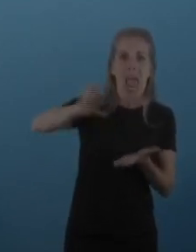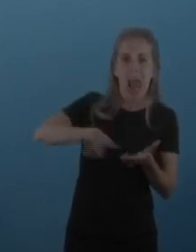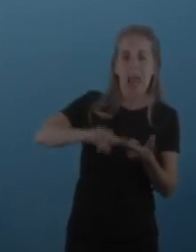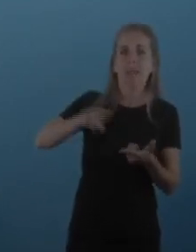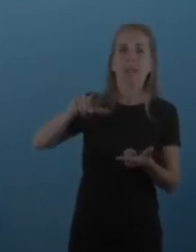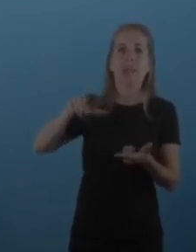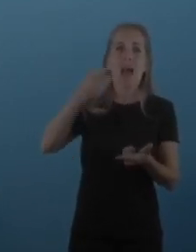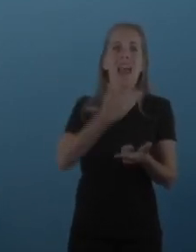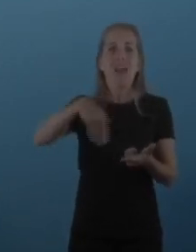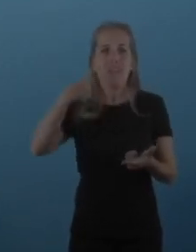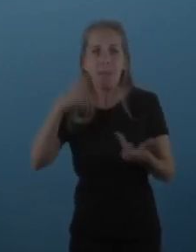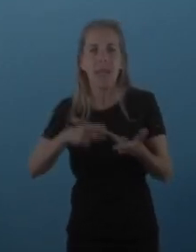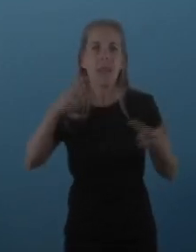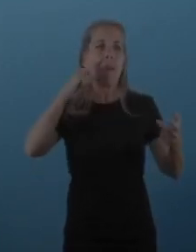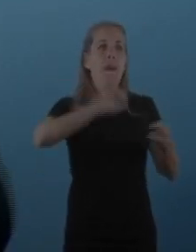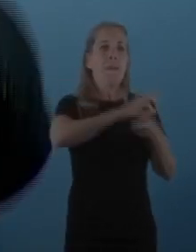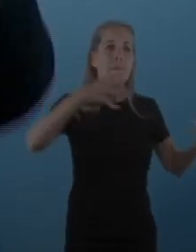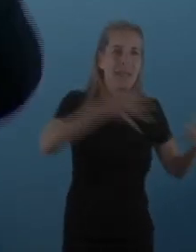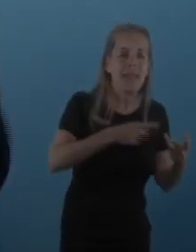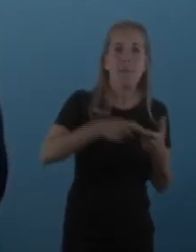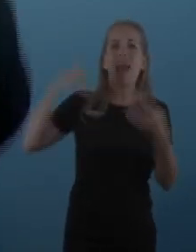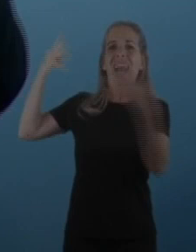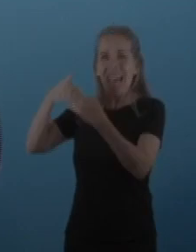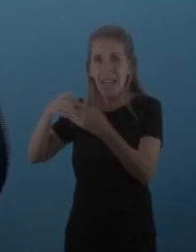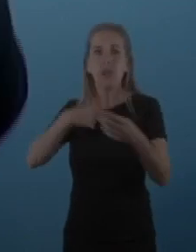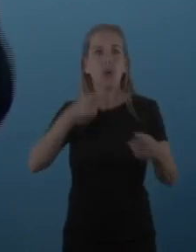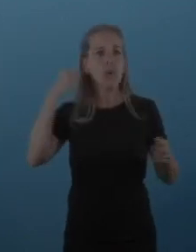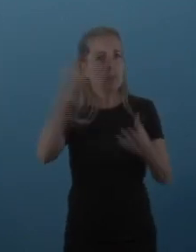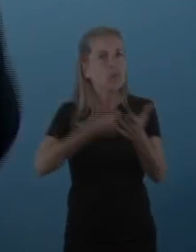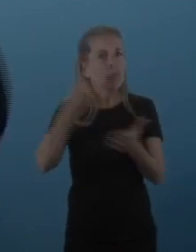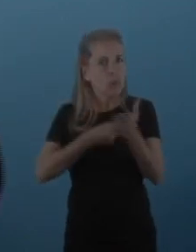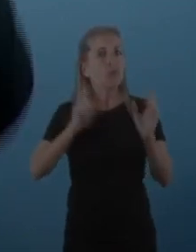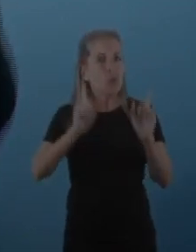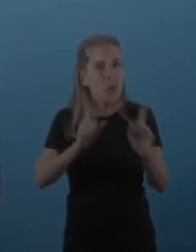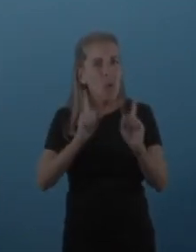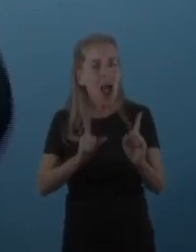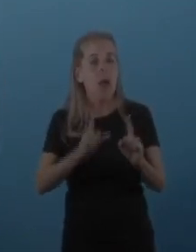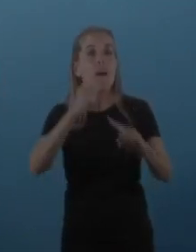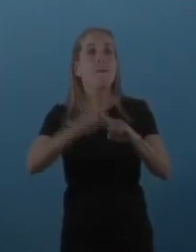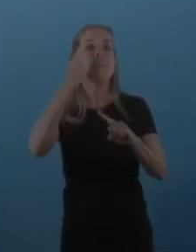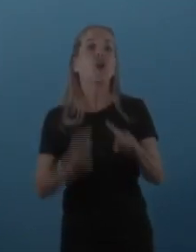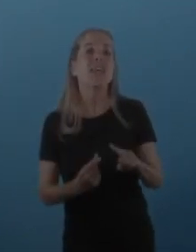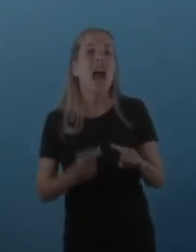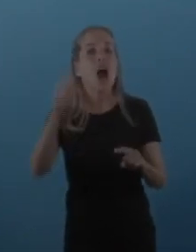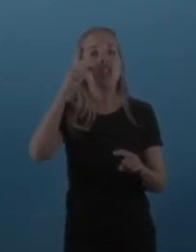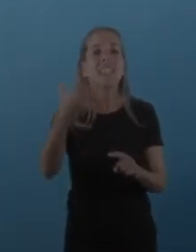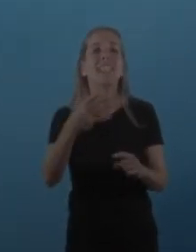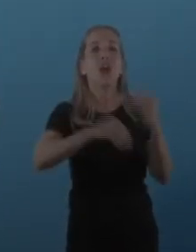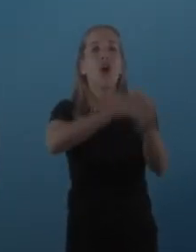la pandemia, con la guerra, a 85 familias argentinas, cada día le di un techo.